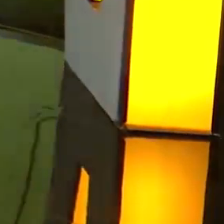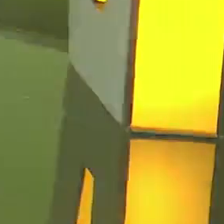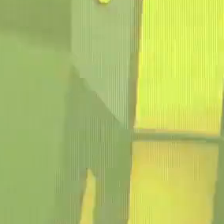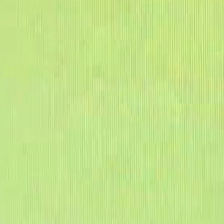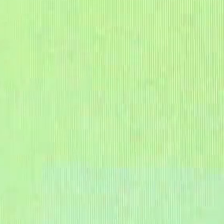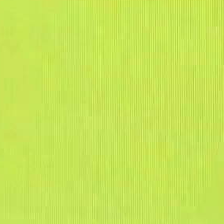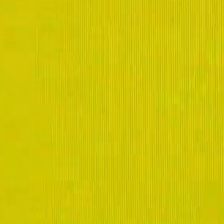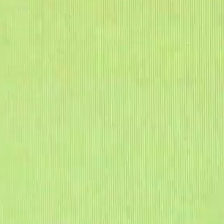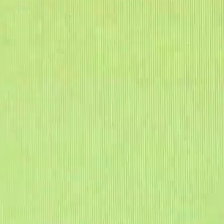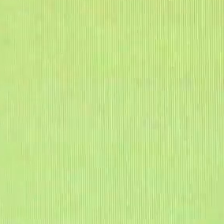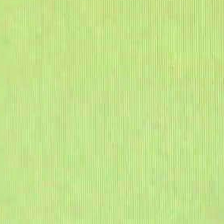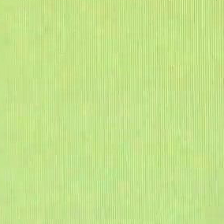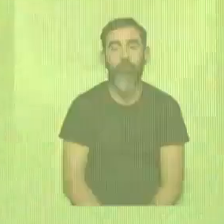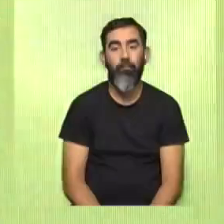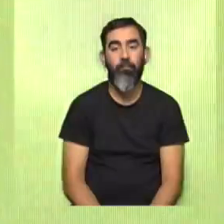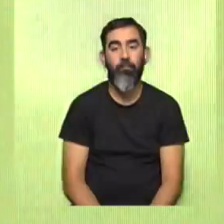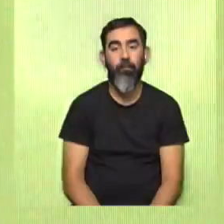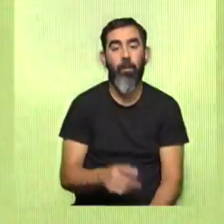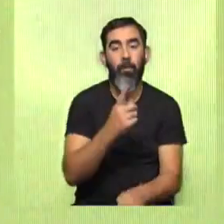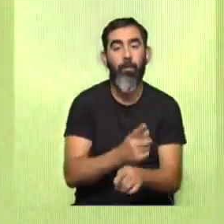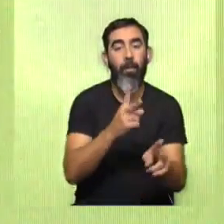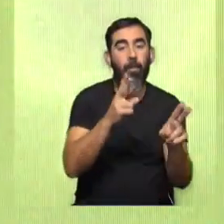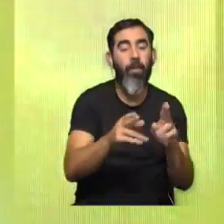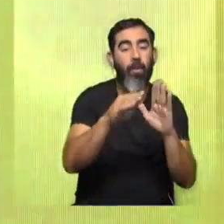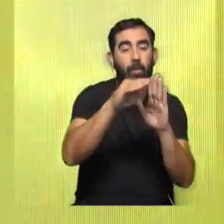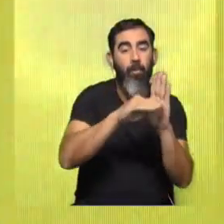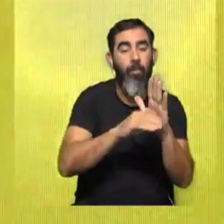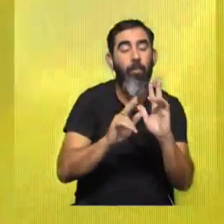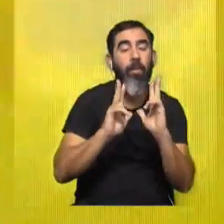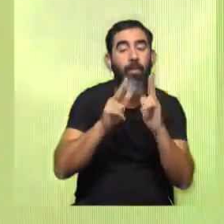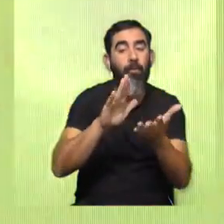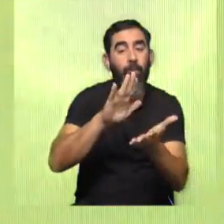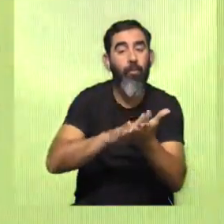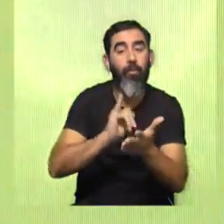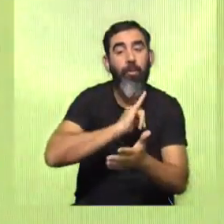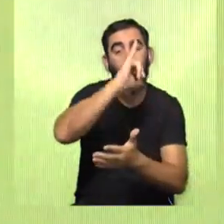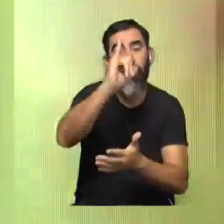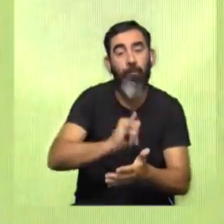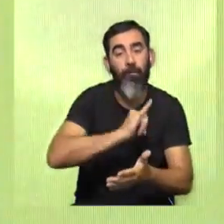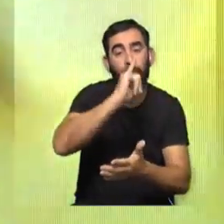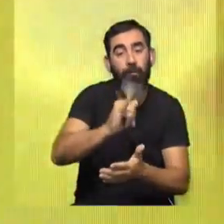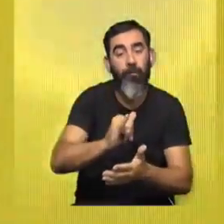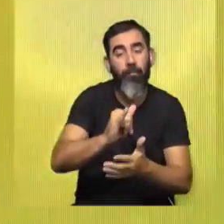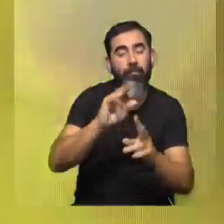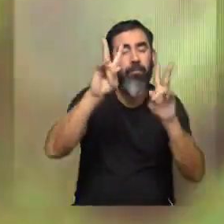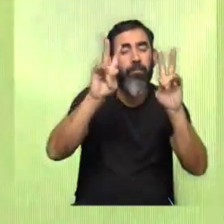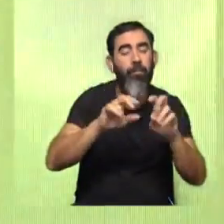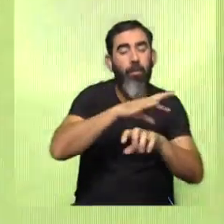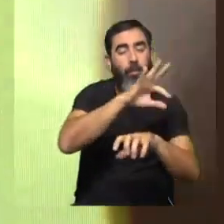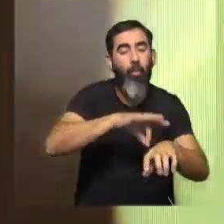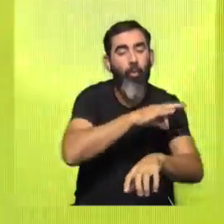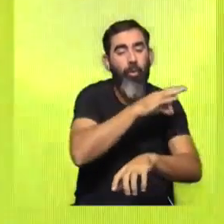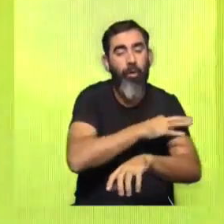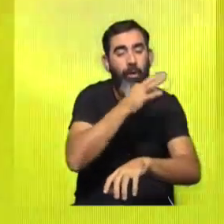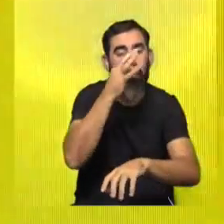Y así como en la primera parte del programa traíamos a colación un informe que en su momento emitimos vinculado al tema mosquitos y